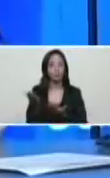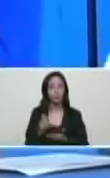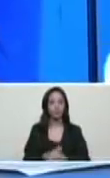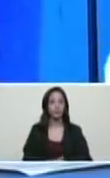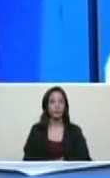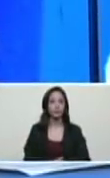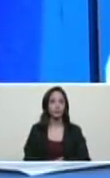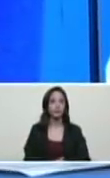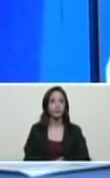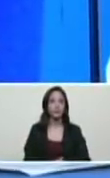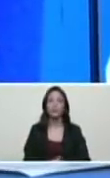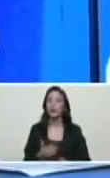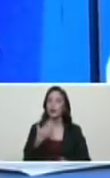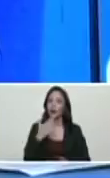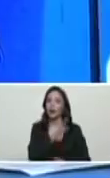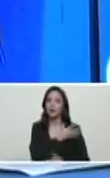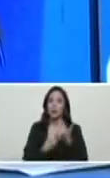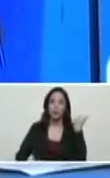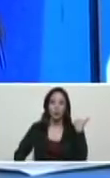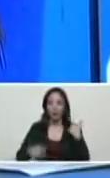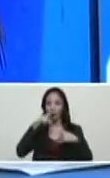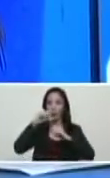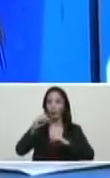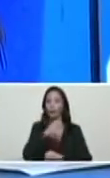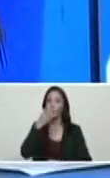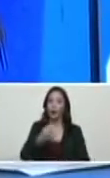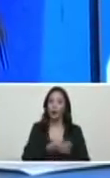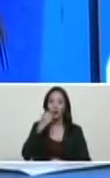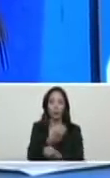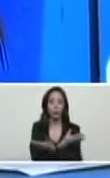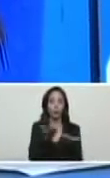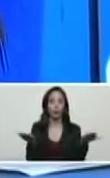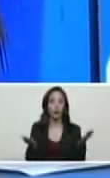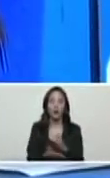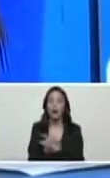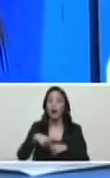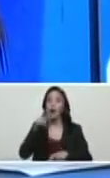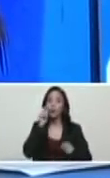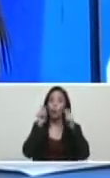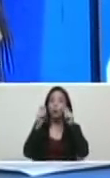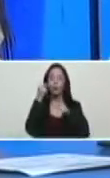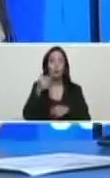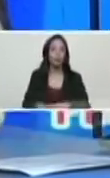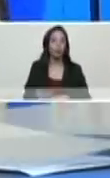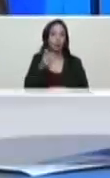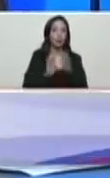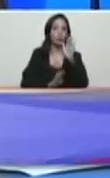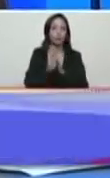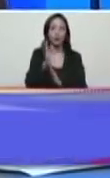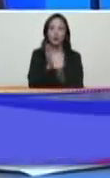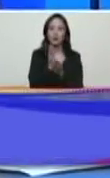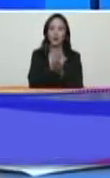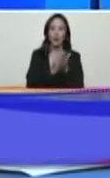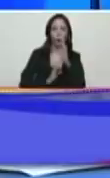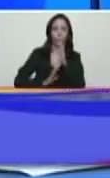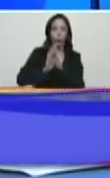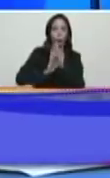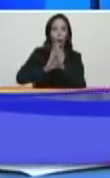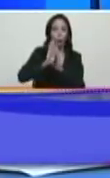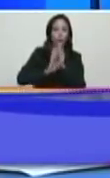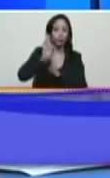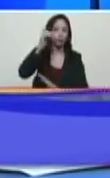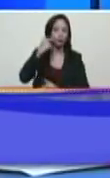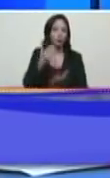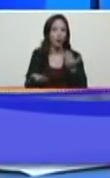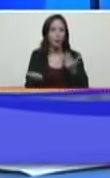Gracias, señor presidente. Buenas tardes, todas y todos. Efectivamente, el turismo es el recurso que no se agota y que puede